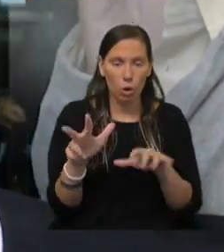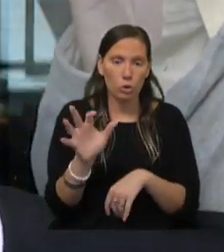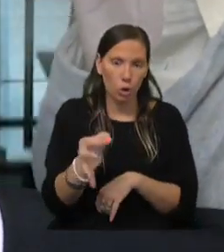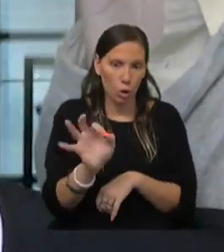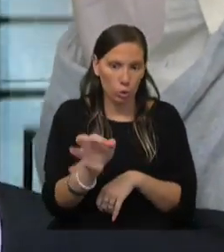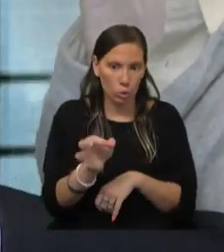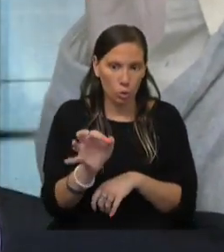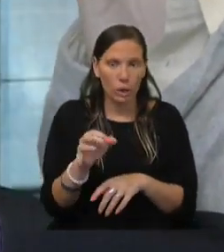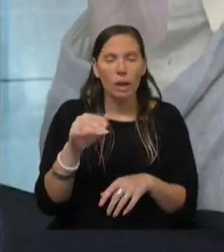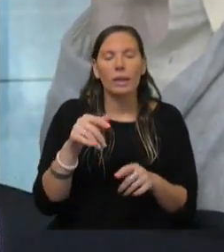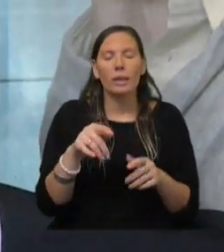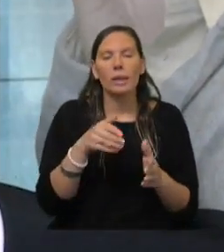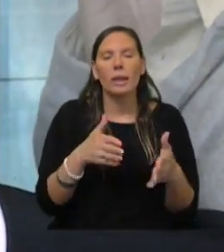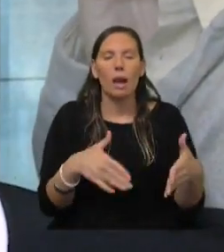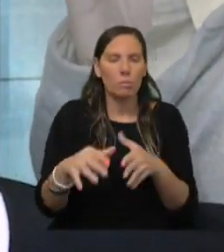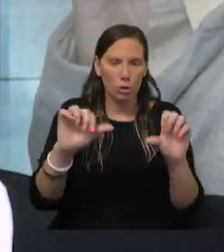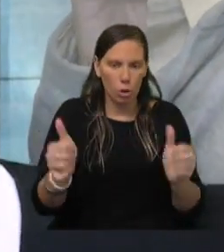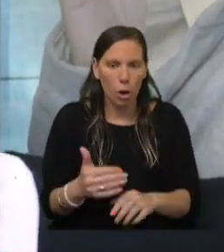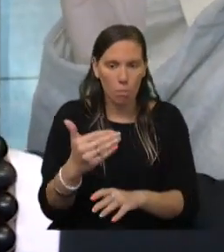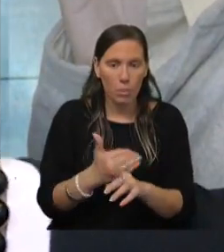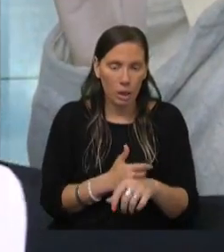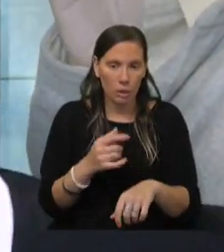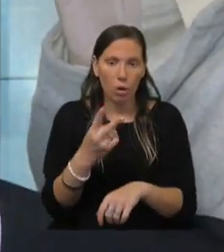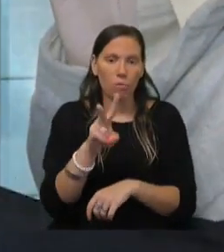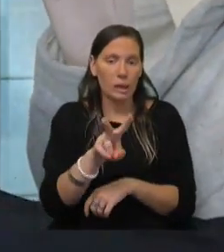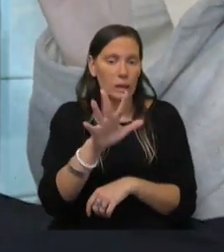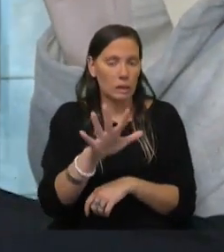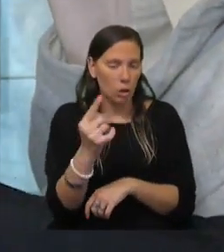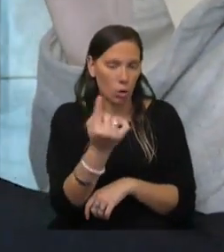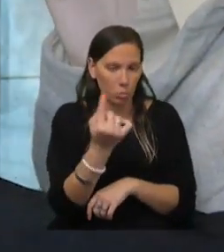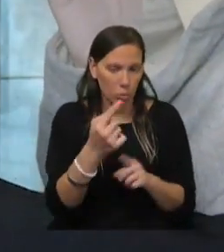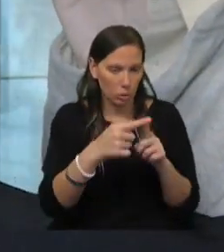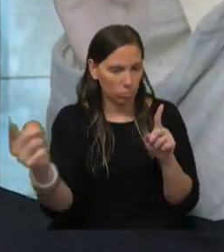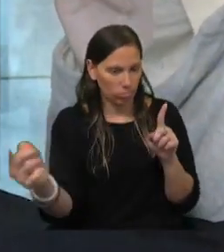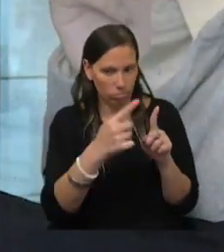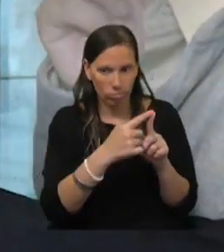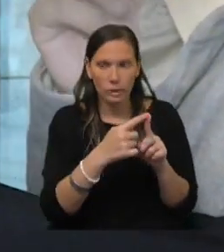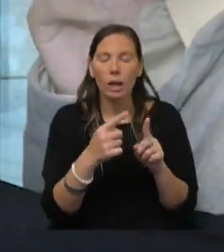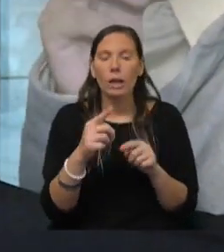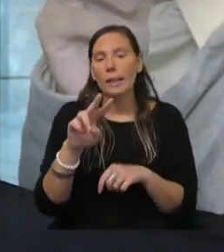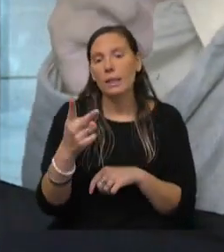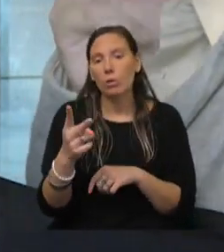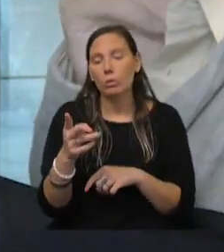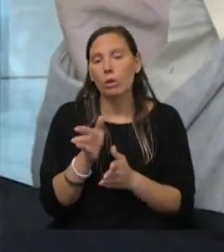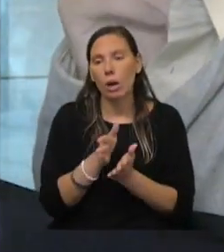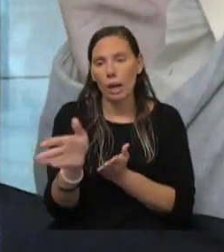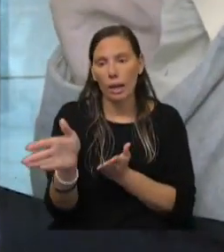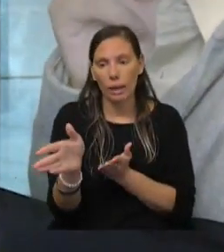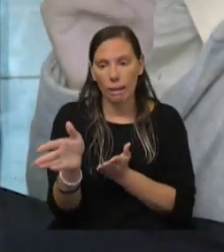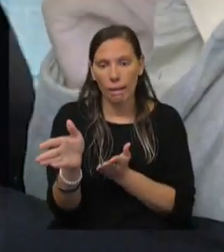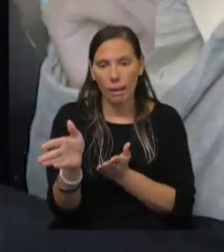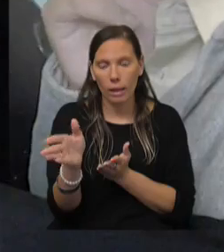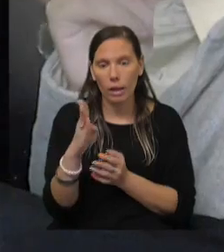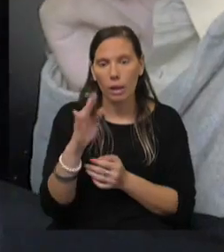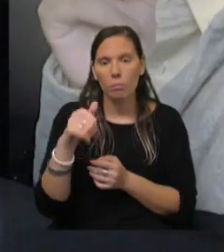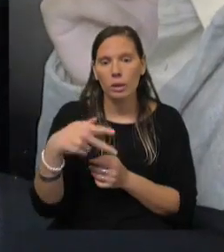Maldonado donde estamos previendo una disminución de tiempo de viaje de unos 25 minutos de punta a punta y el segundo en el eje hasta el Pinar